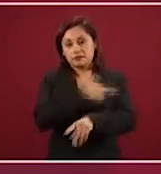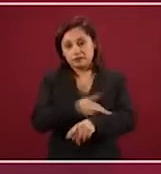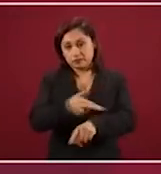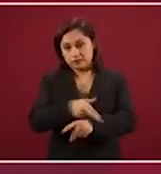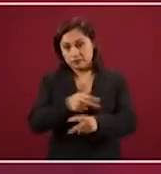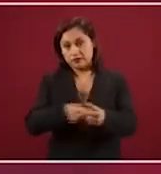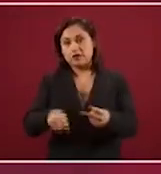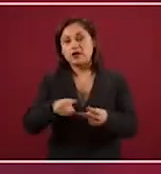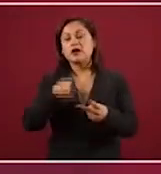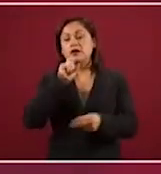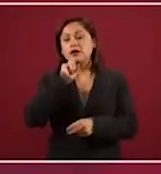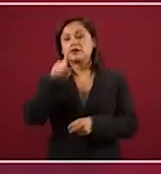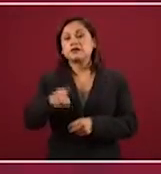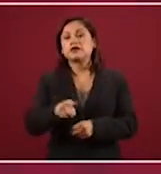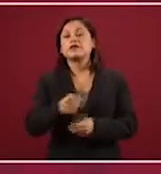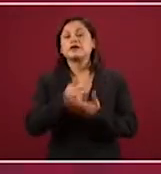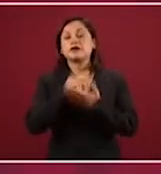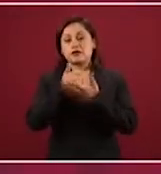a otros notarios no